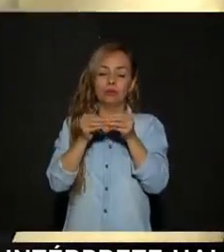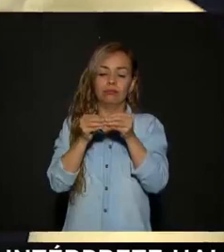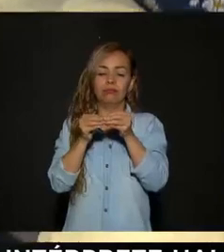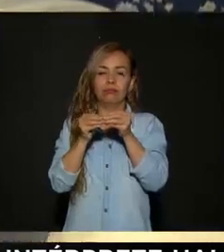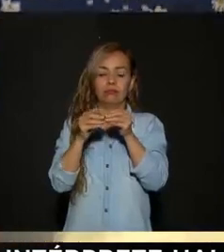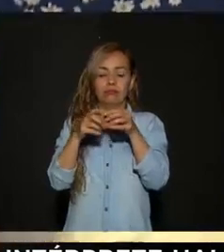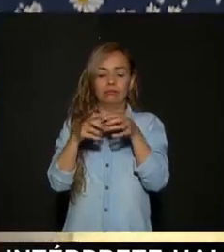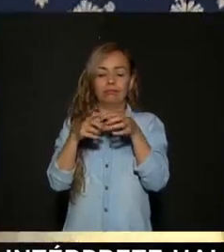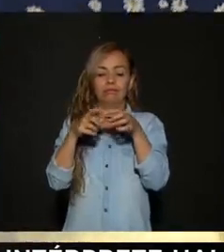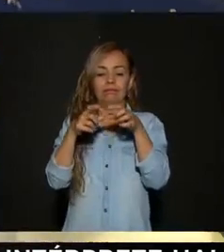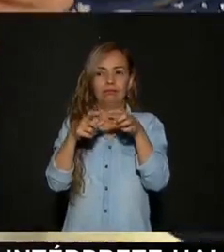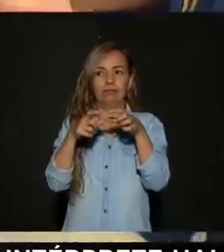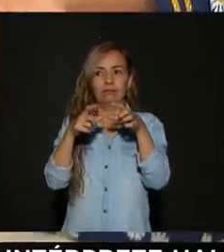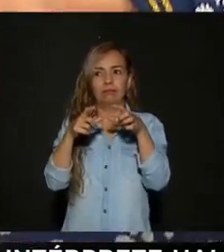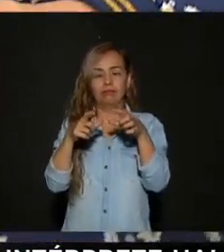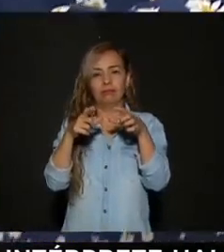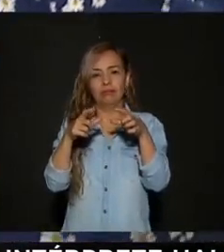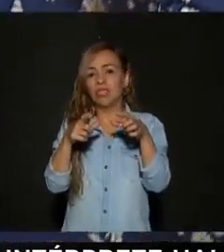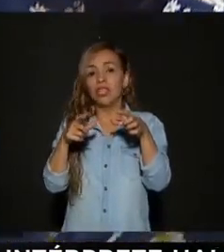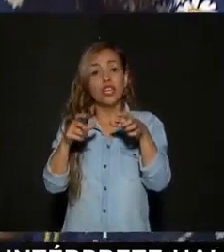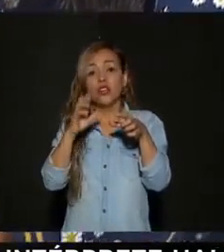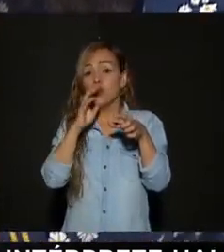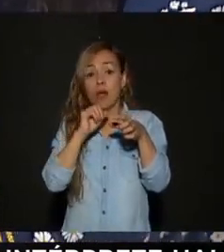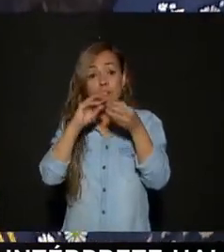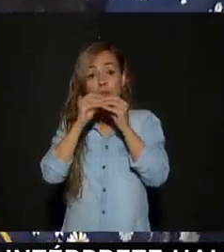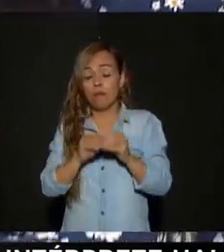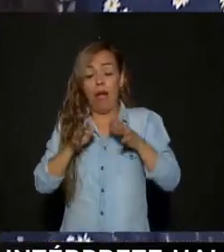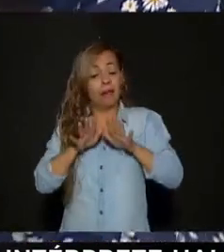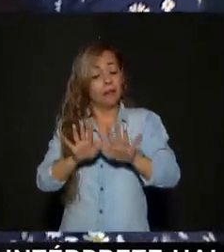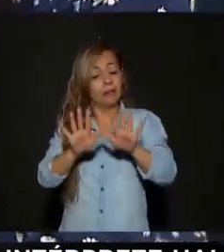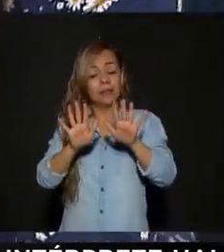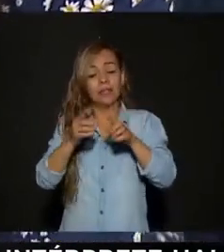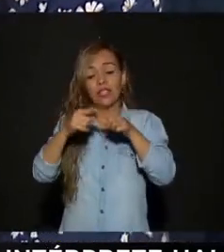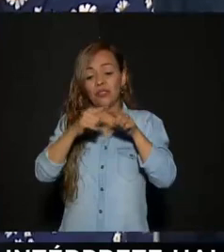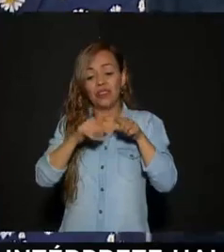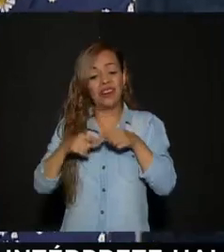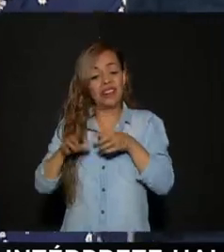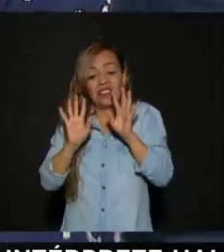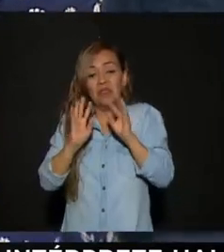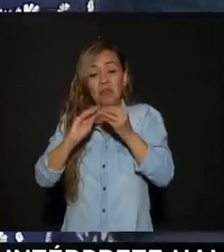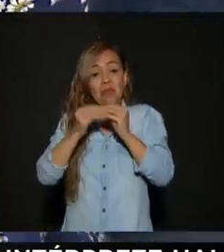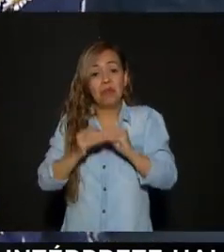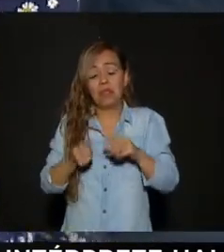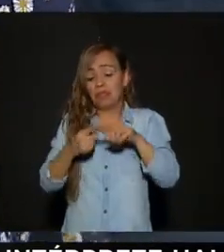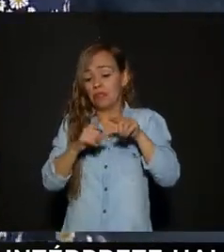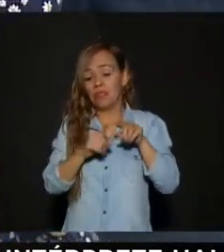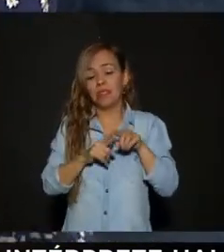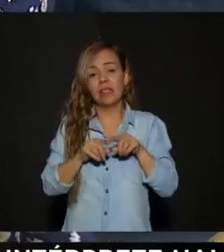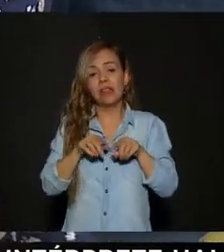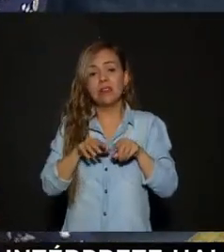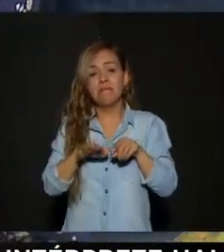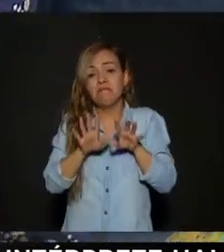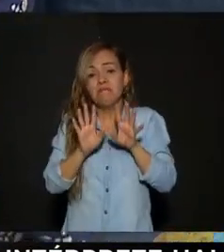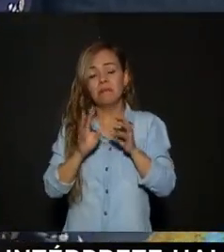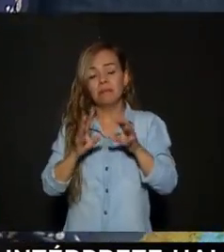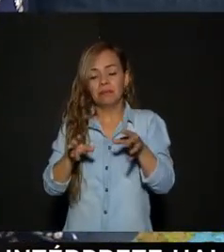más grande, bueno, esto que es, que no tiene una forma específica, que es amorfo, es deforme, empezó